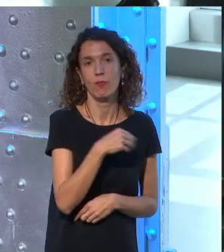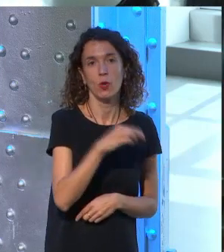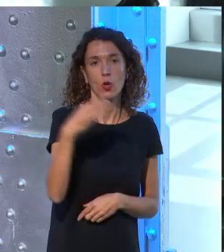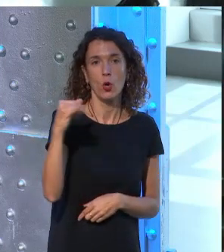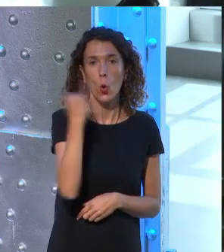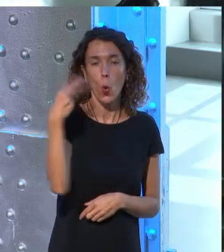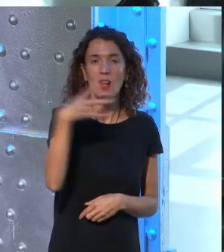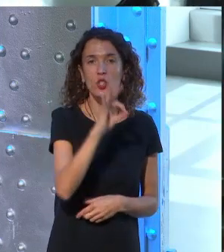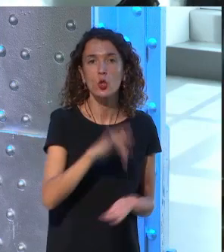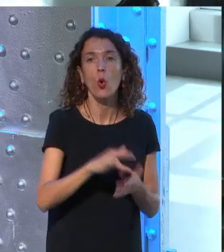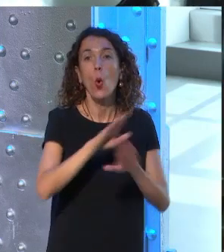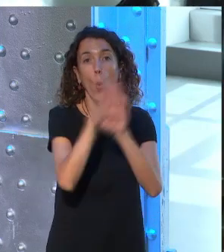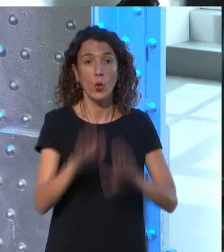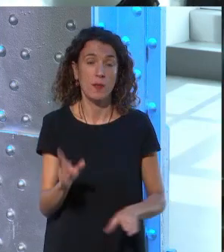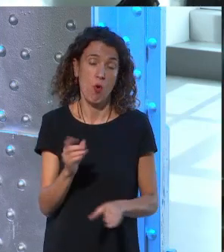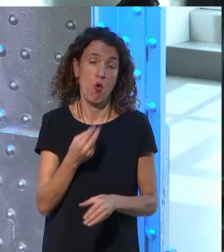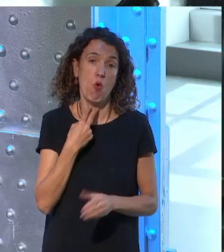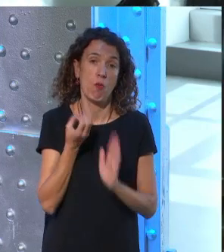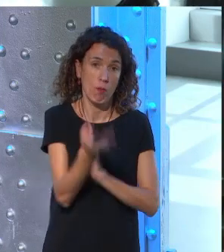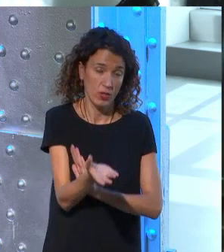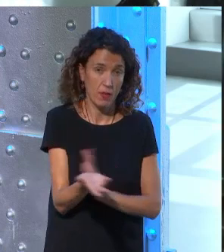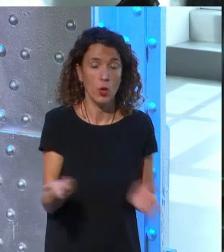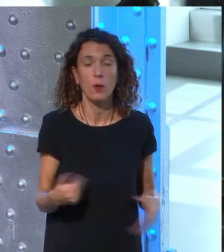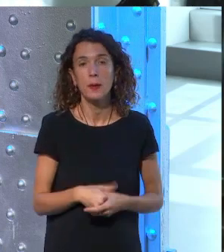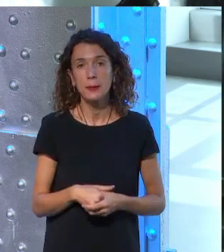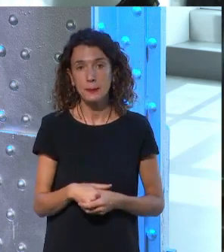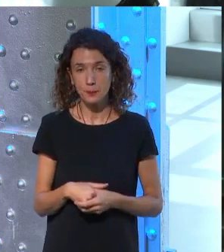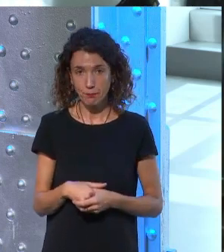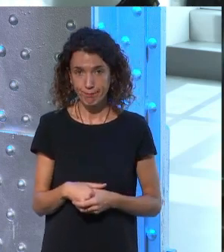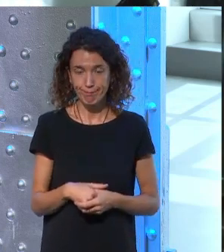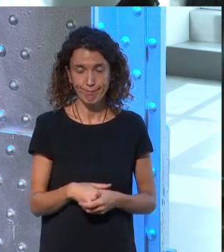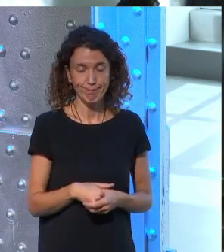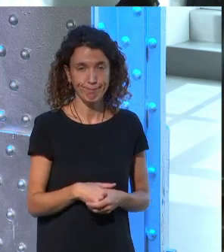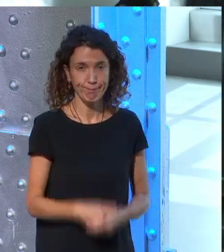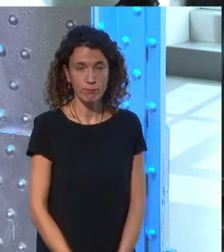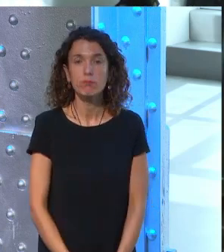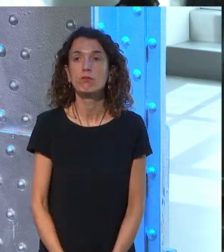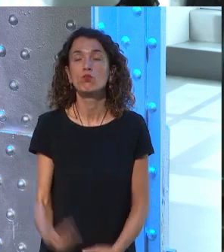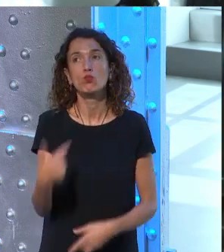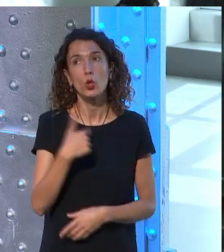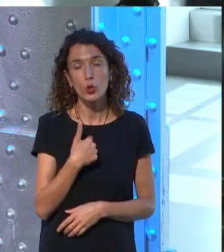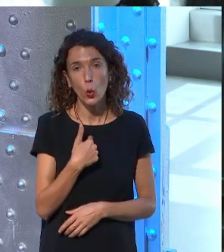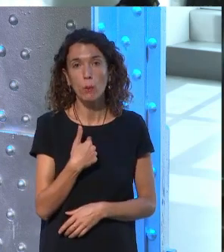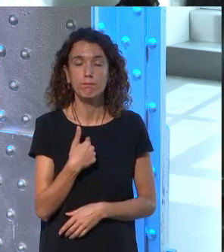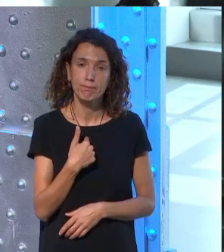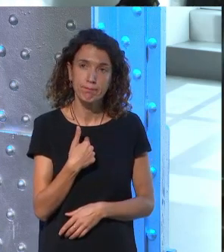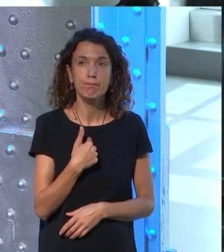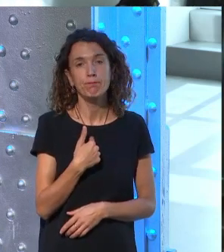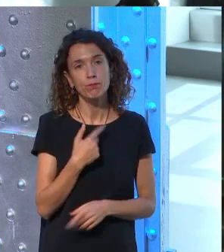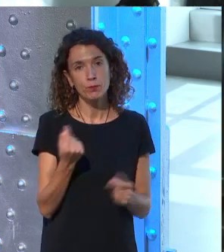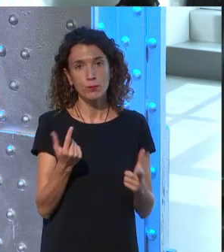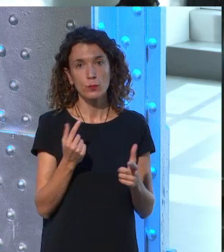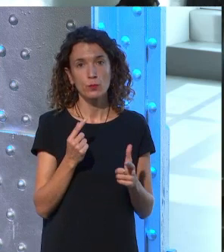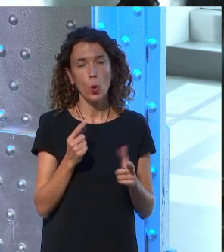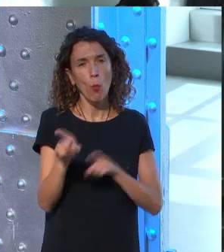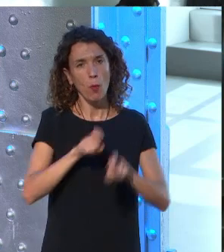Juancho López Uralde, última intervención. Pesarle. Pues yo iría,